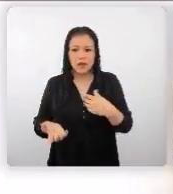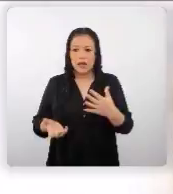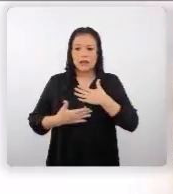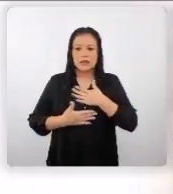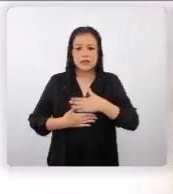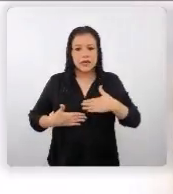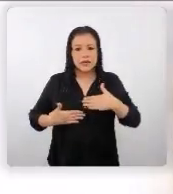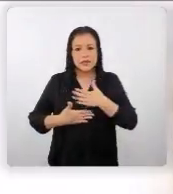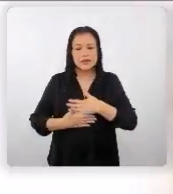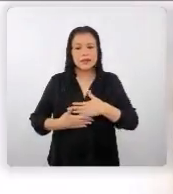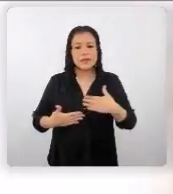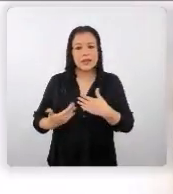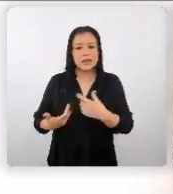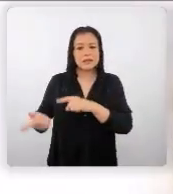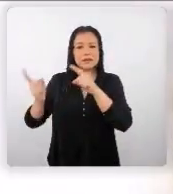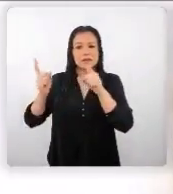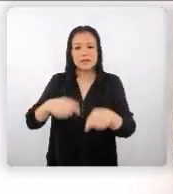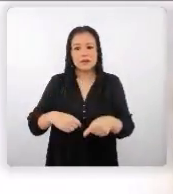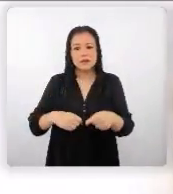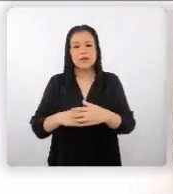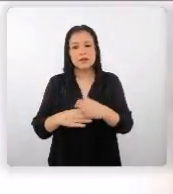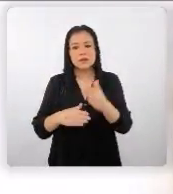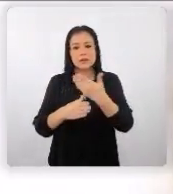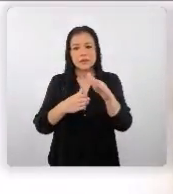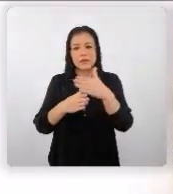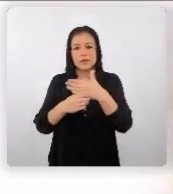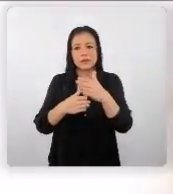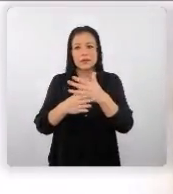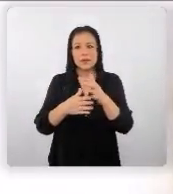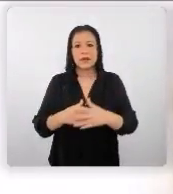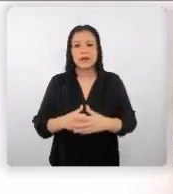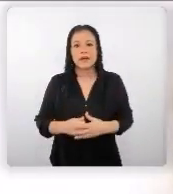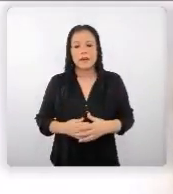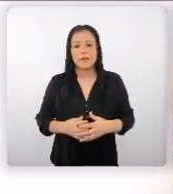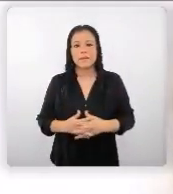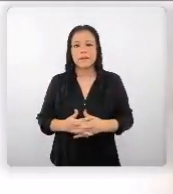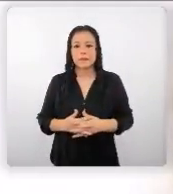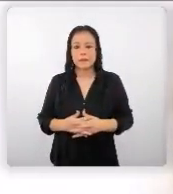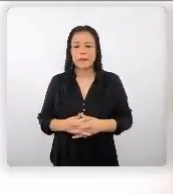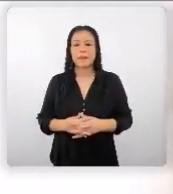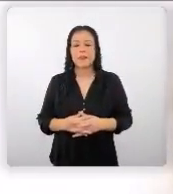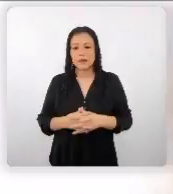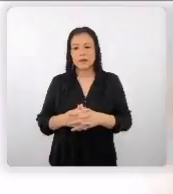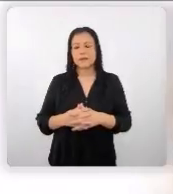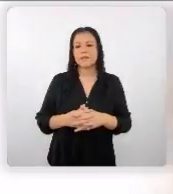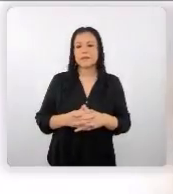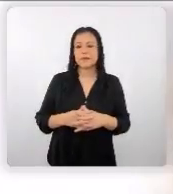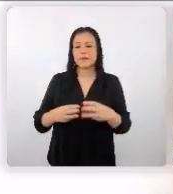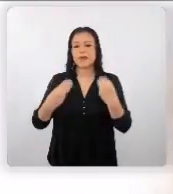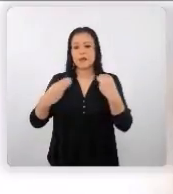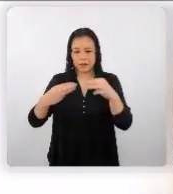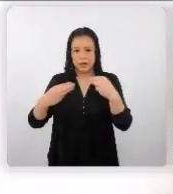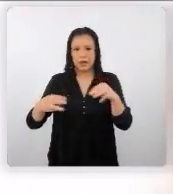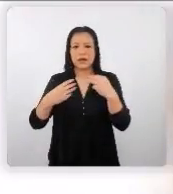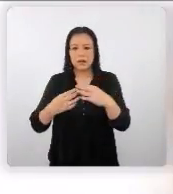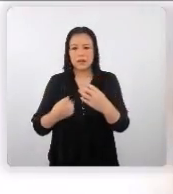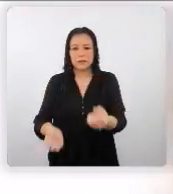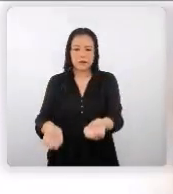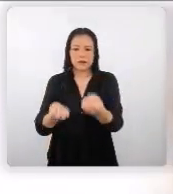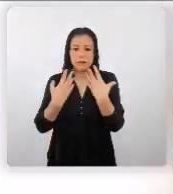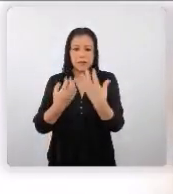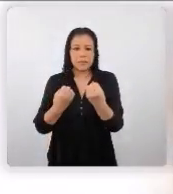estar acá y poder compartir con ustedes toda la información del mercado y poderles